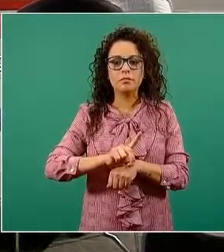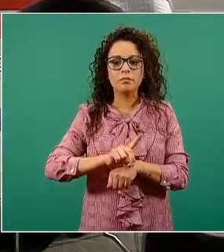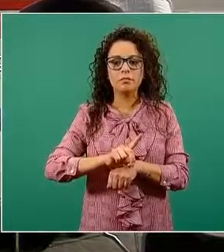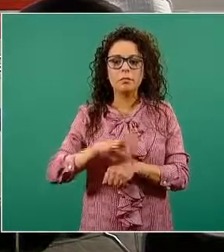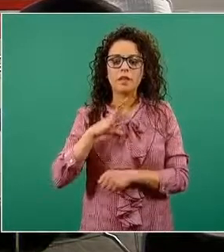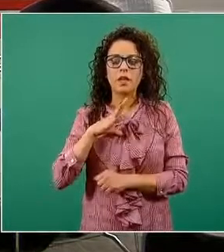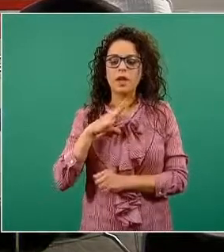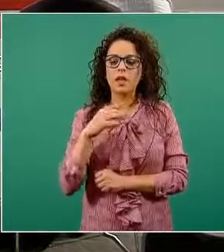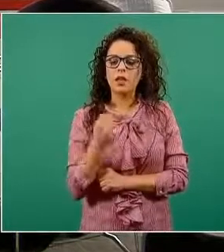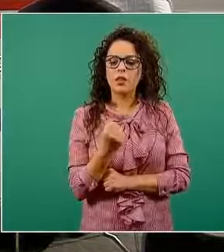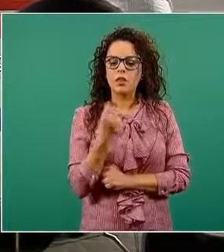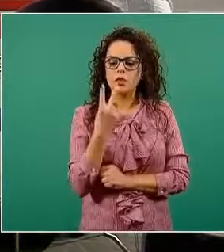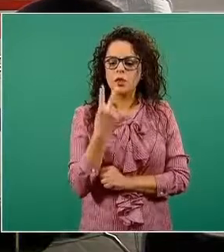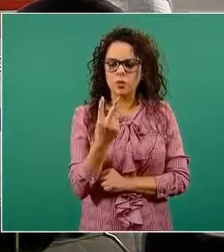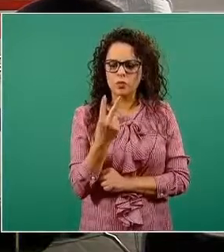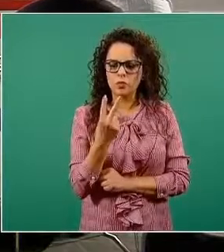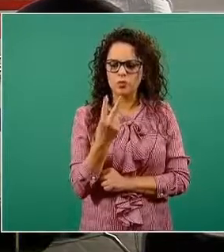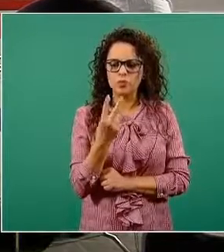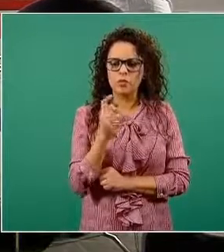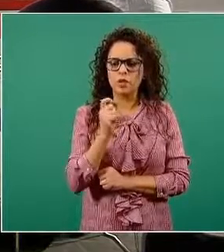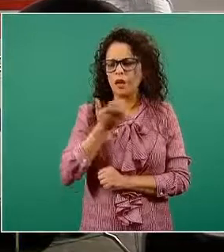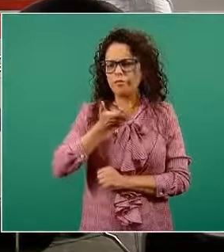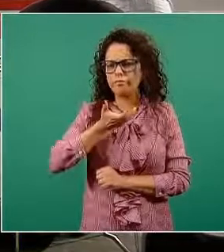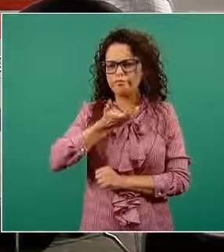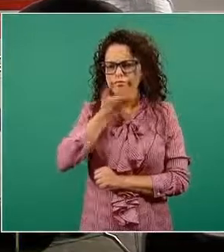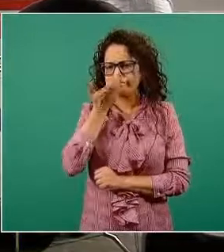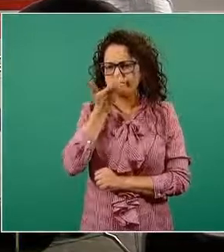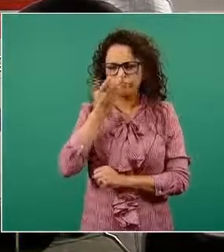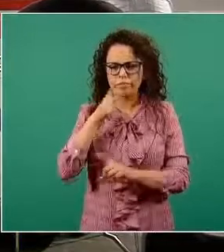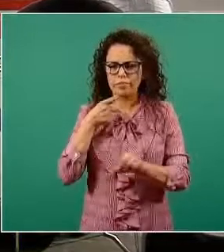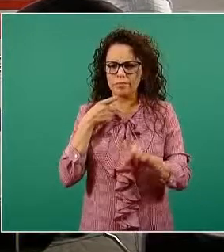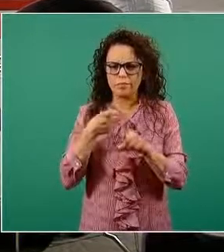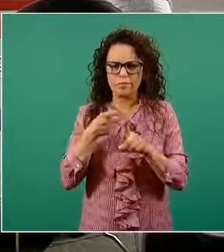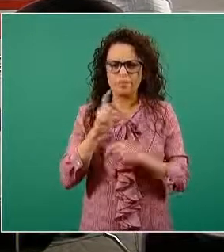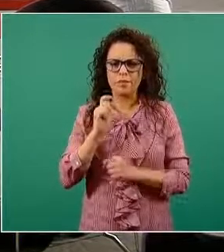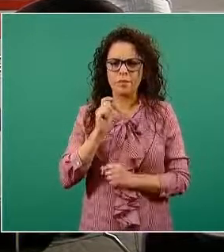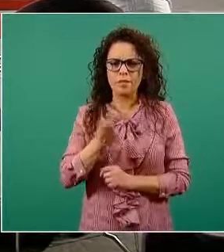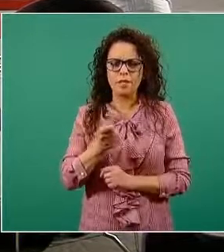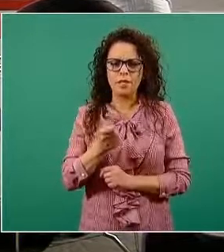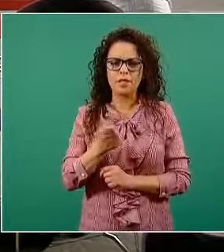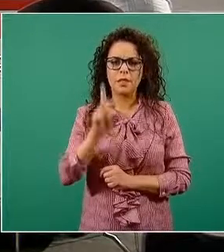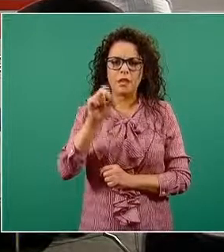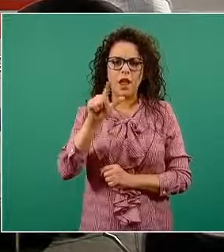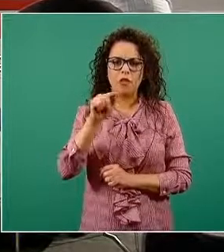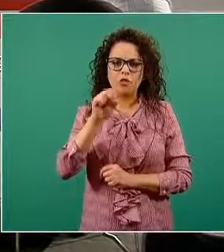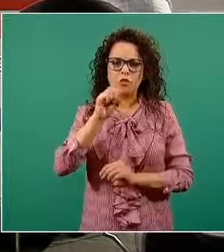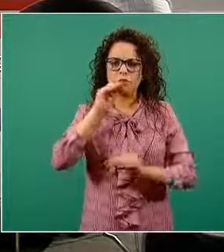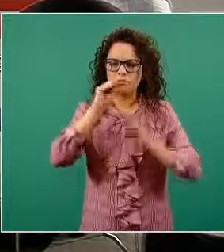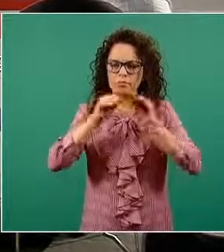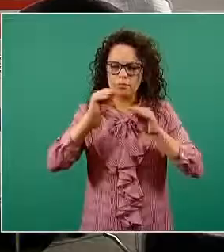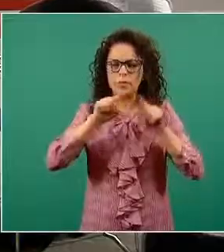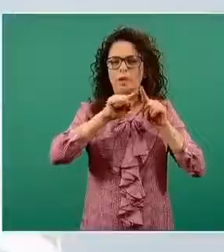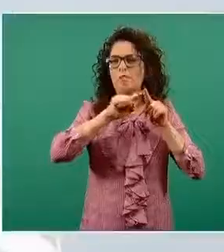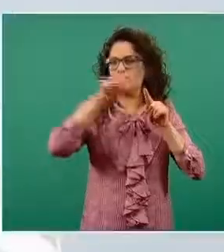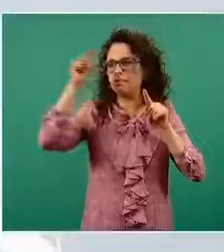dos componentes acostumbrados, que son obviamente la actualización de los datos, la estadística en